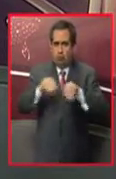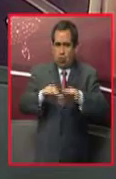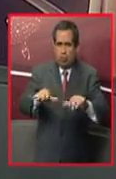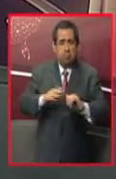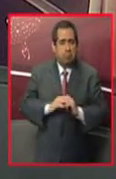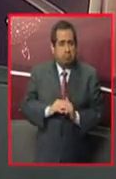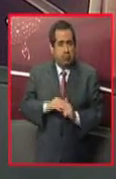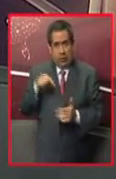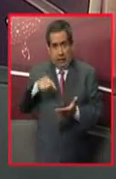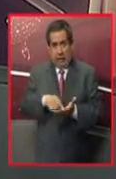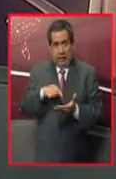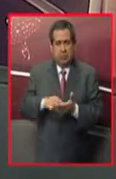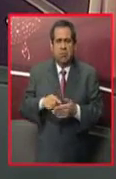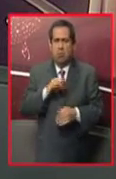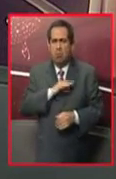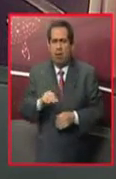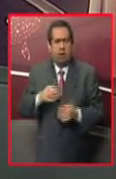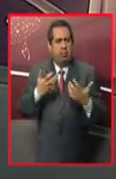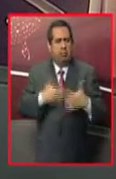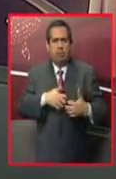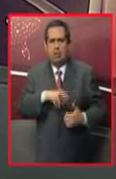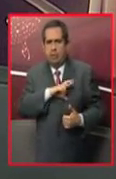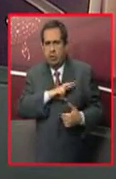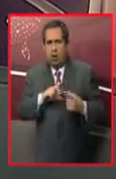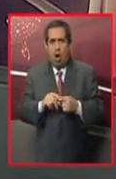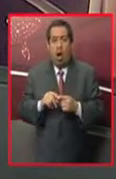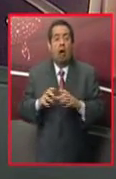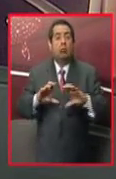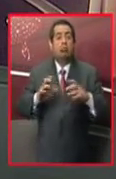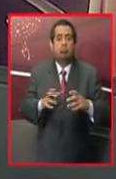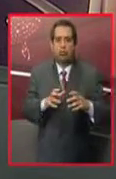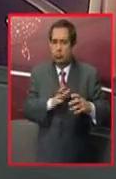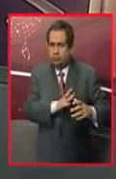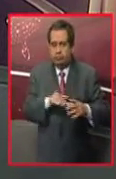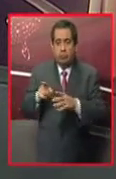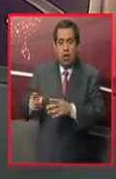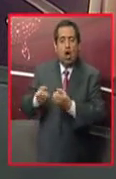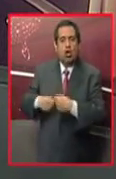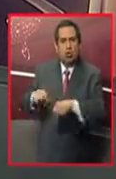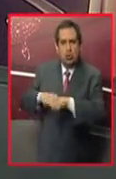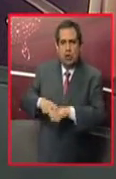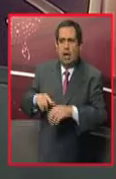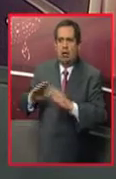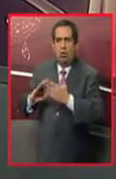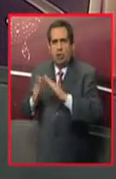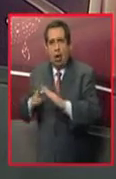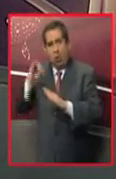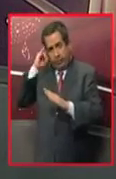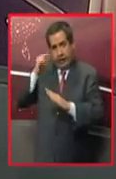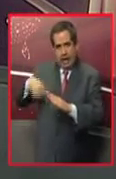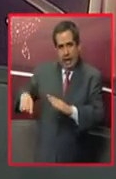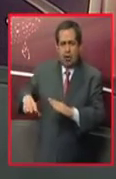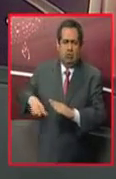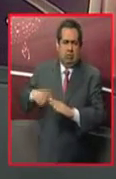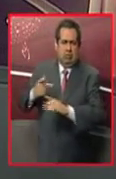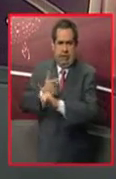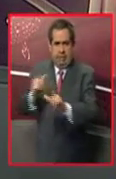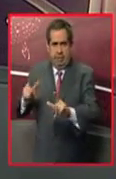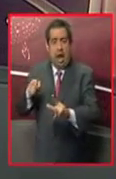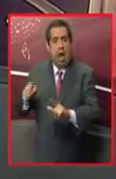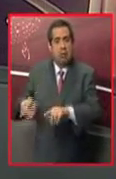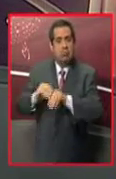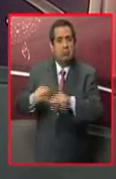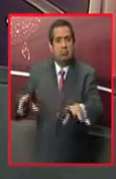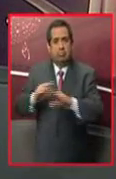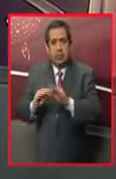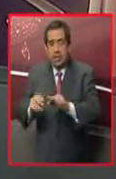radiodifusión. El documento permite a permisionarios o concesionarios de uso público, social, comunitario e indígena que presten el servicio de radiodifusión y